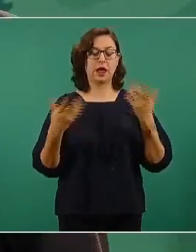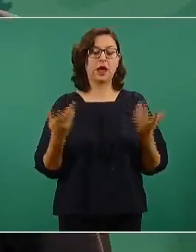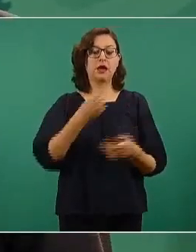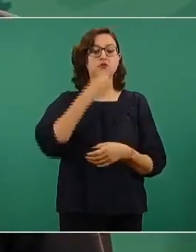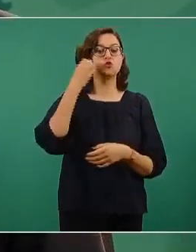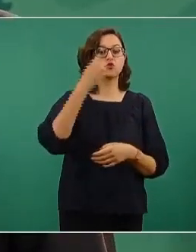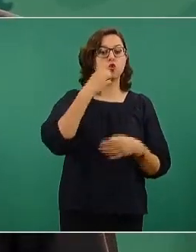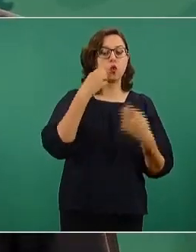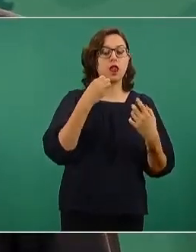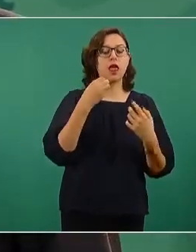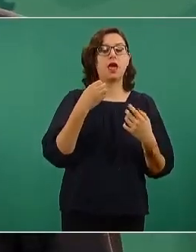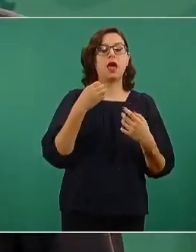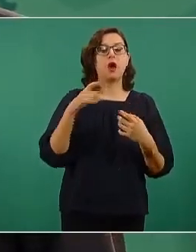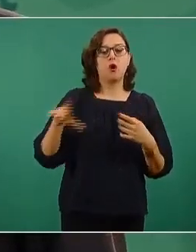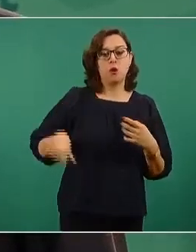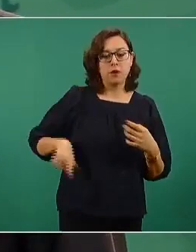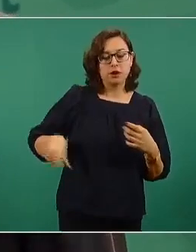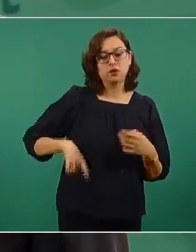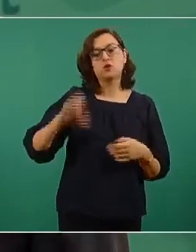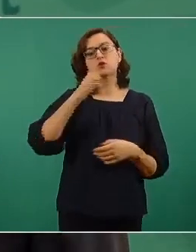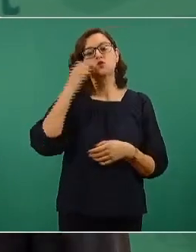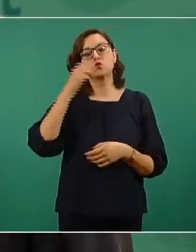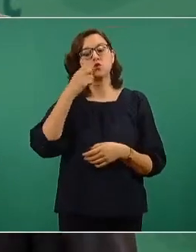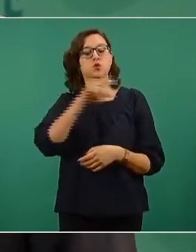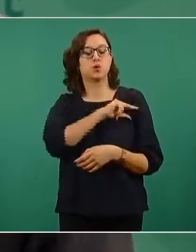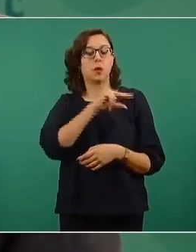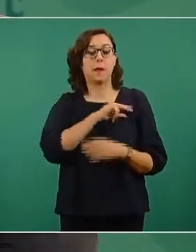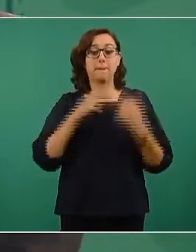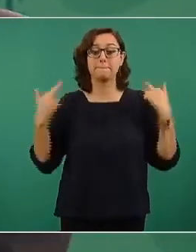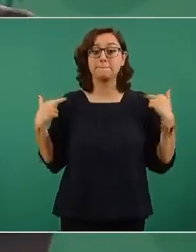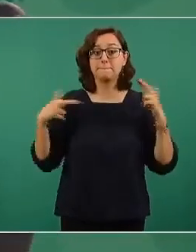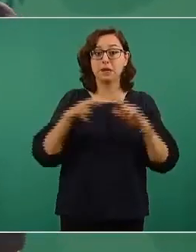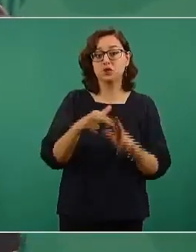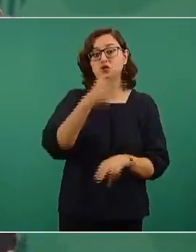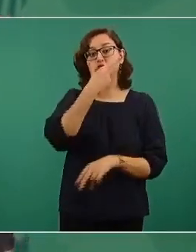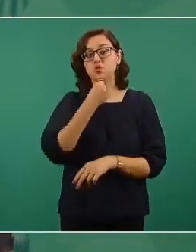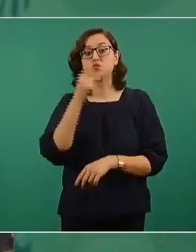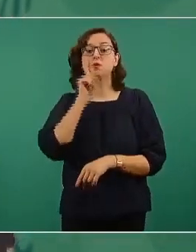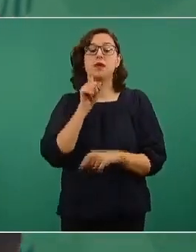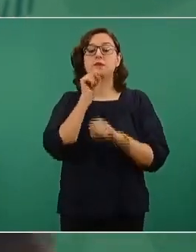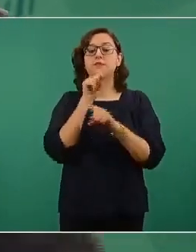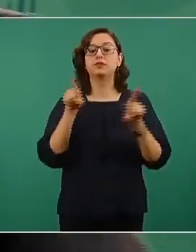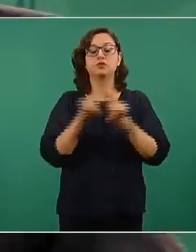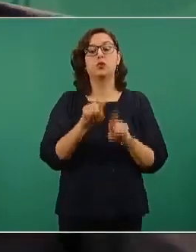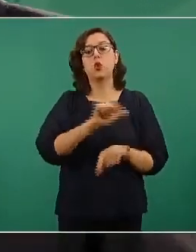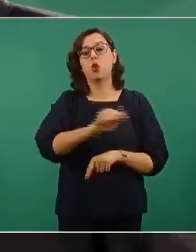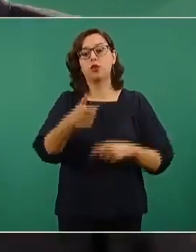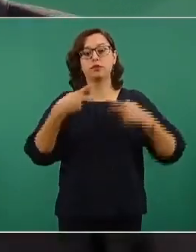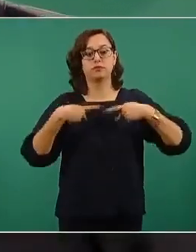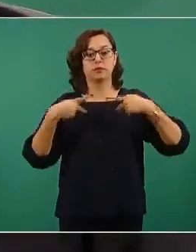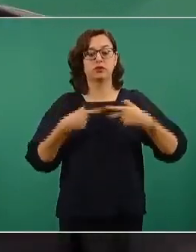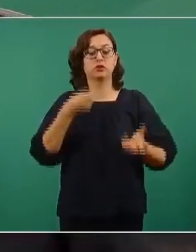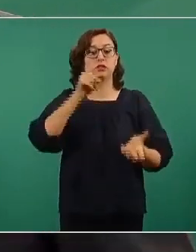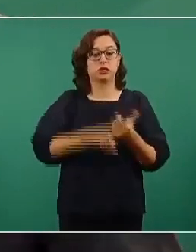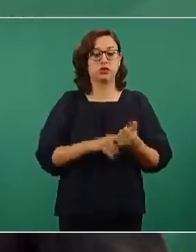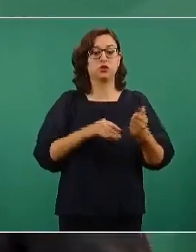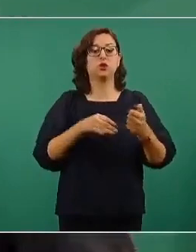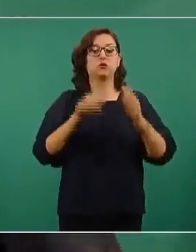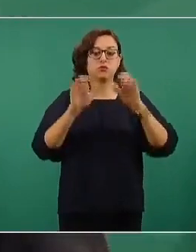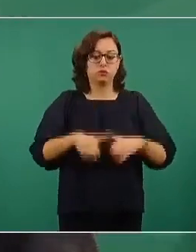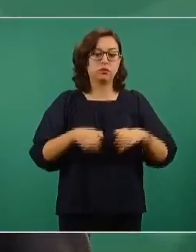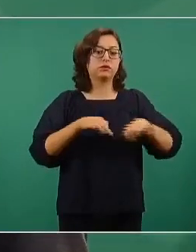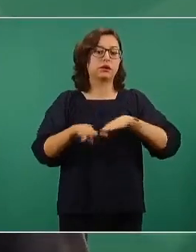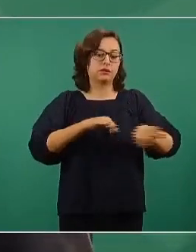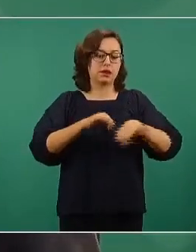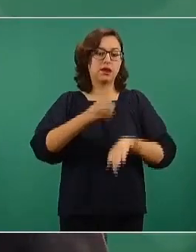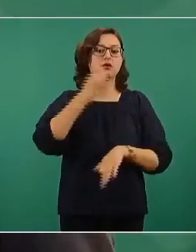como de escuelas públicas, no solo maestras, maestros, sino todo el personal que tiene que ver con un centro educativo.